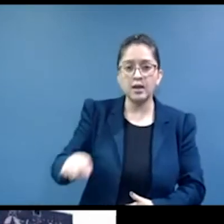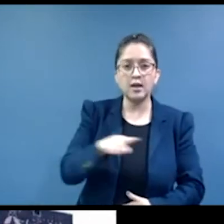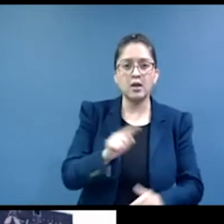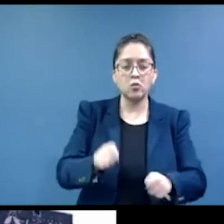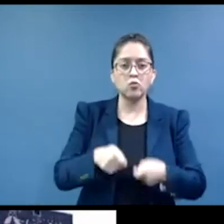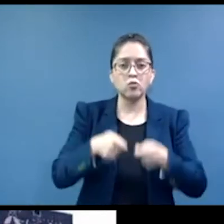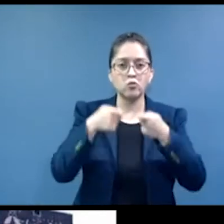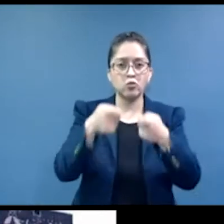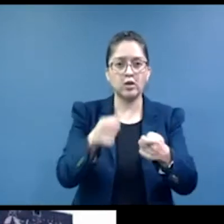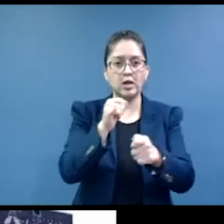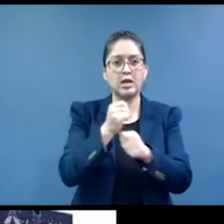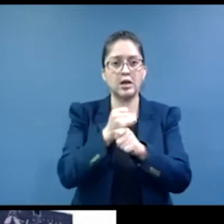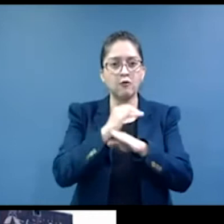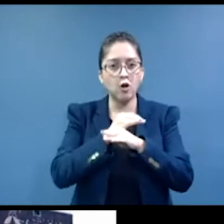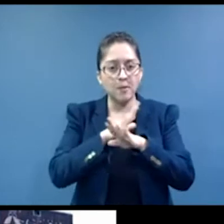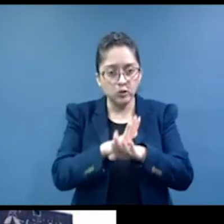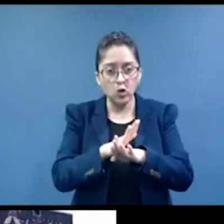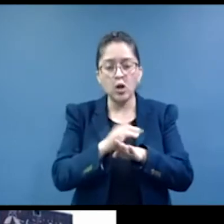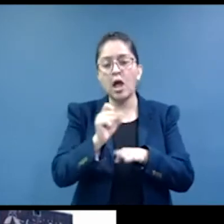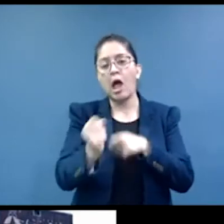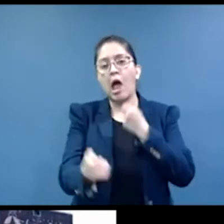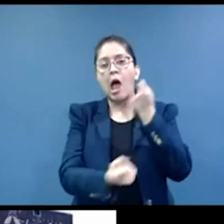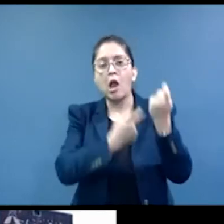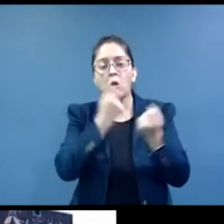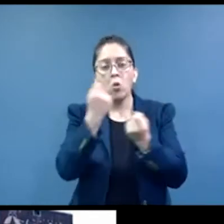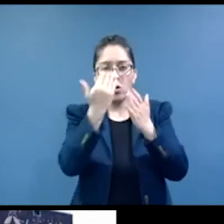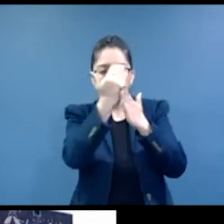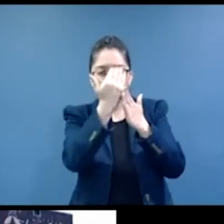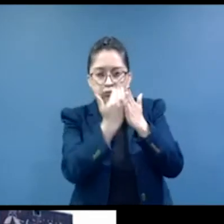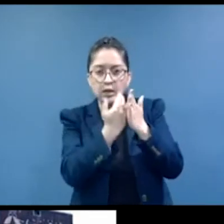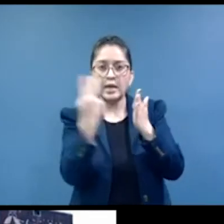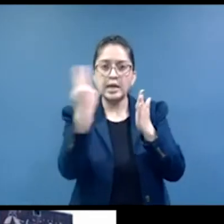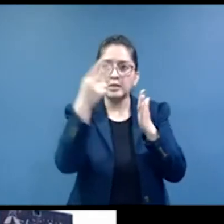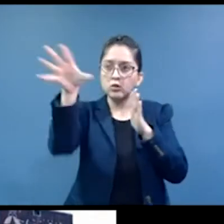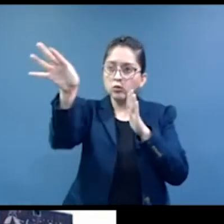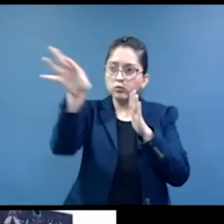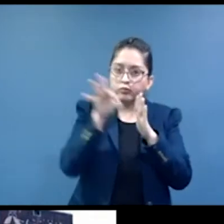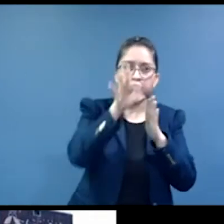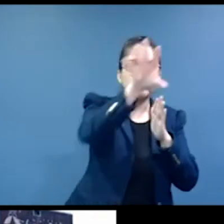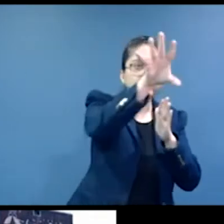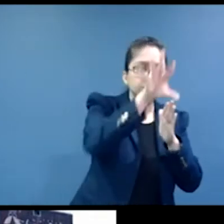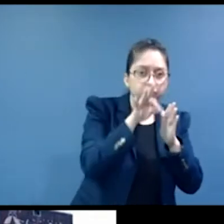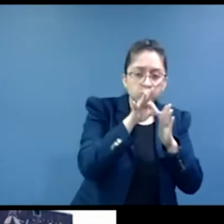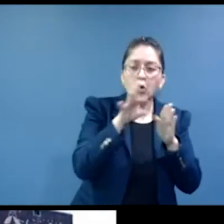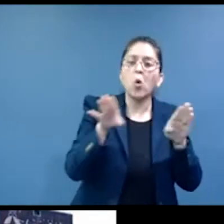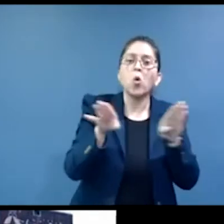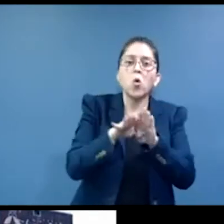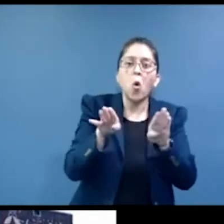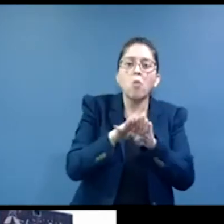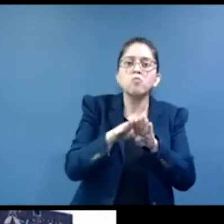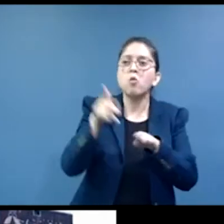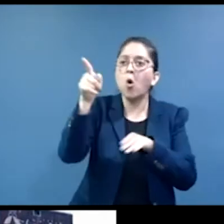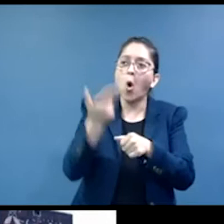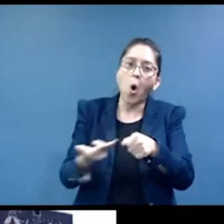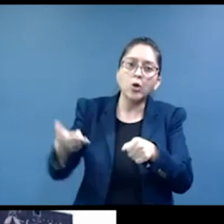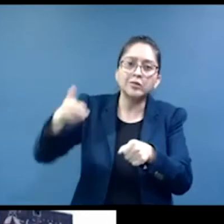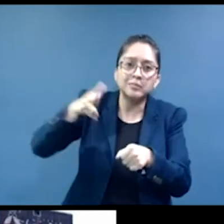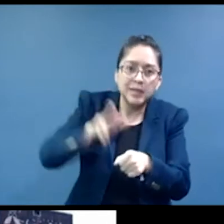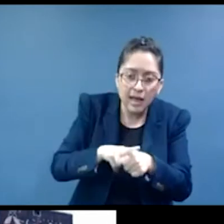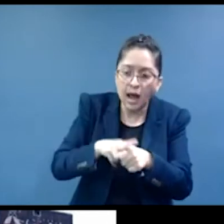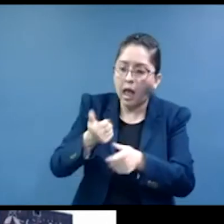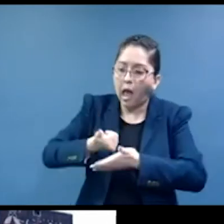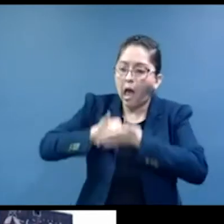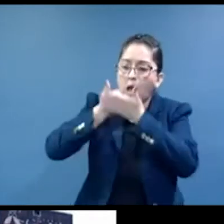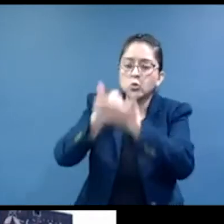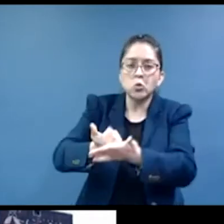con el acompañamiento de casos, obtener datos sobre la forma en que operan estos establecimientos de reproducción asistida en el país, en